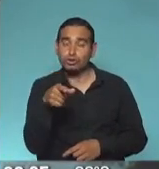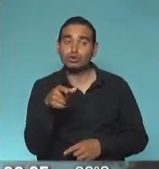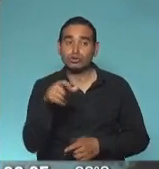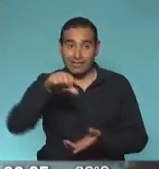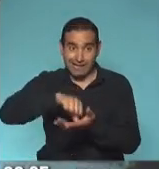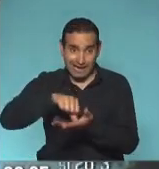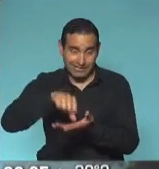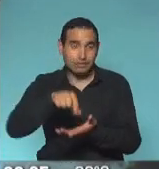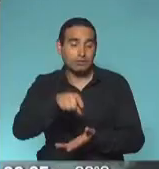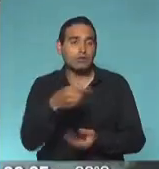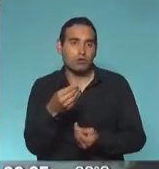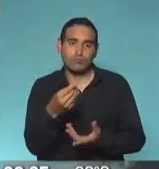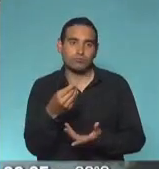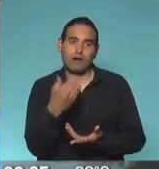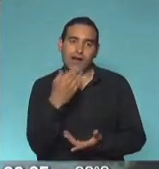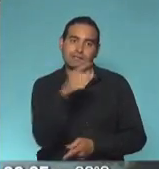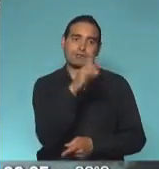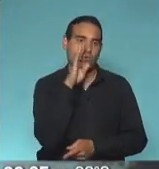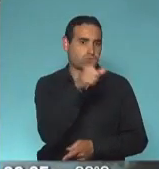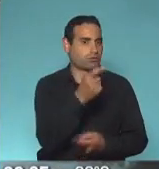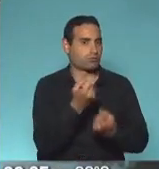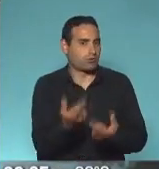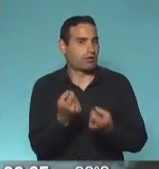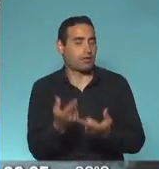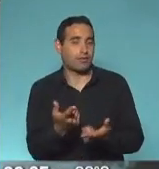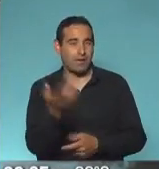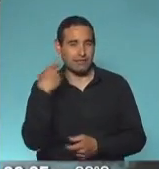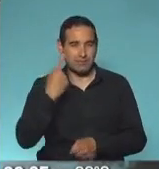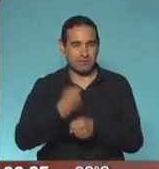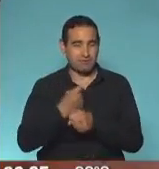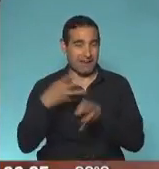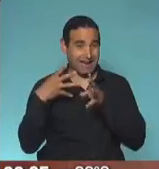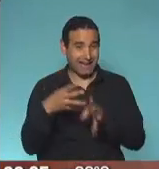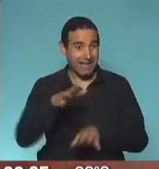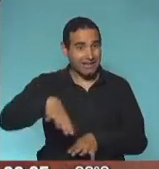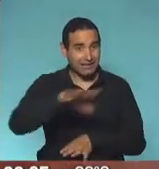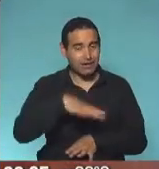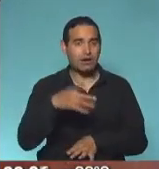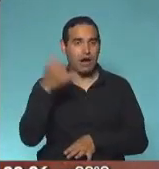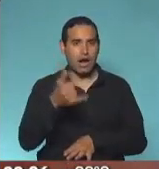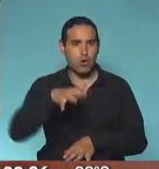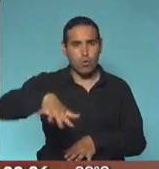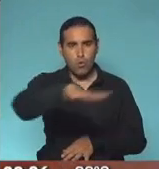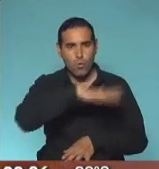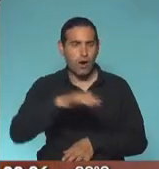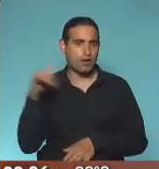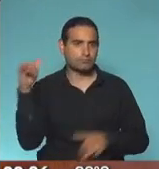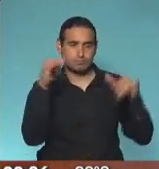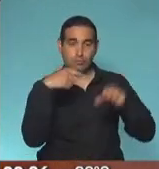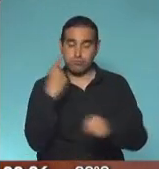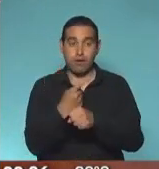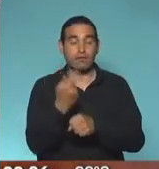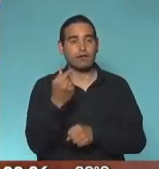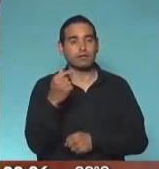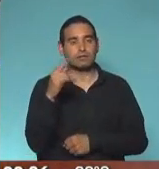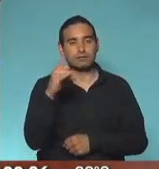o solo sobrevivieron por acción de los Estados Unidos, cuando impusieron después de la Primera Guerra del Golfo una zona de exclusión aérea que les permitió que Saddam Hussein